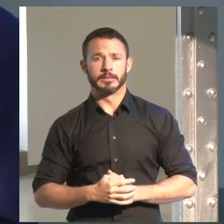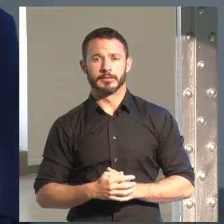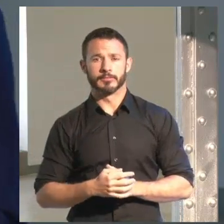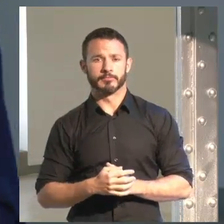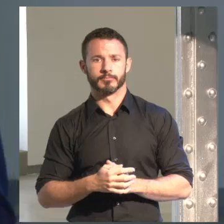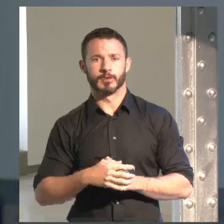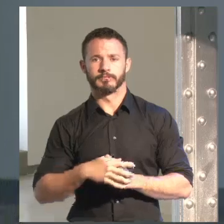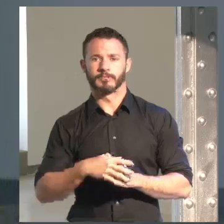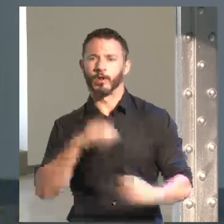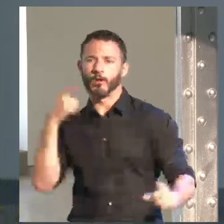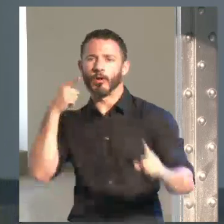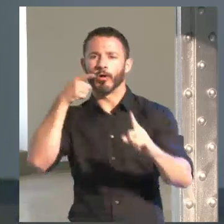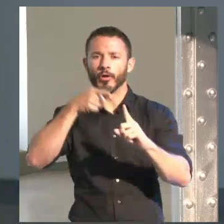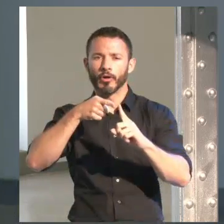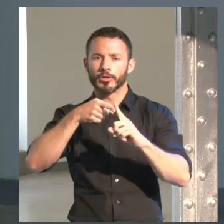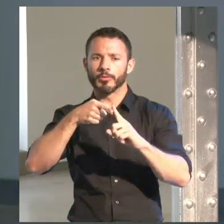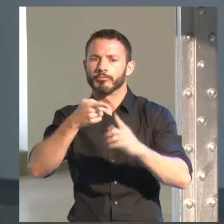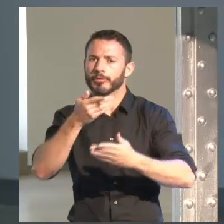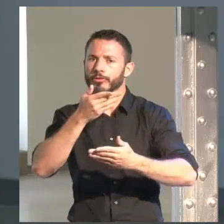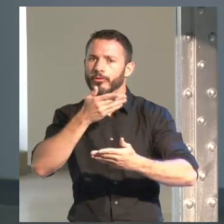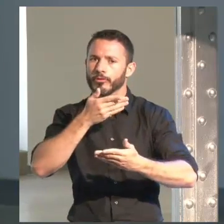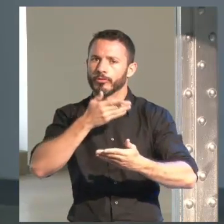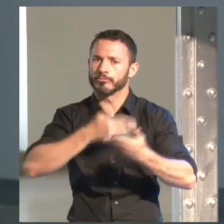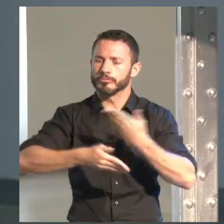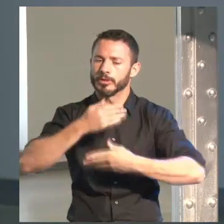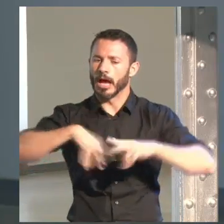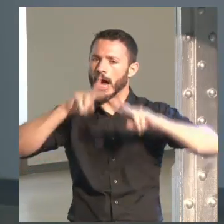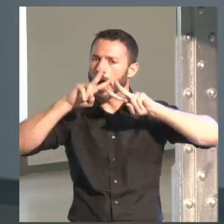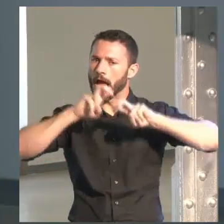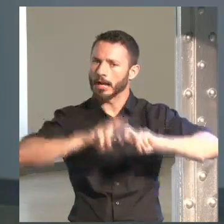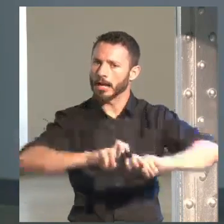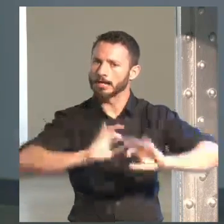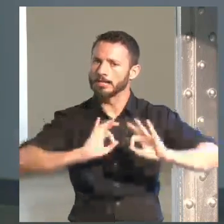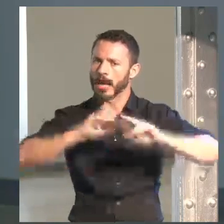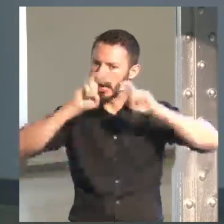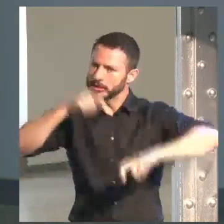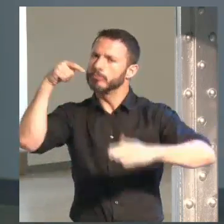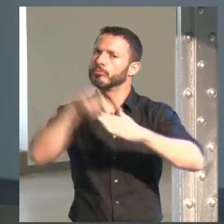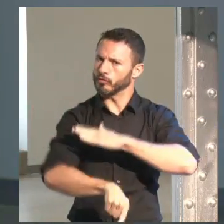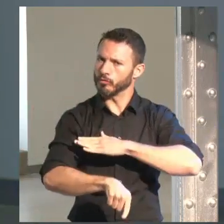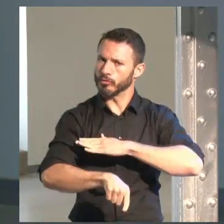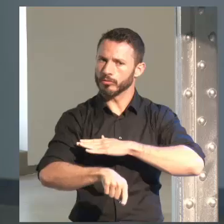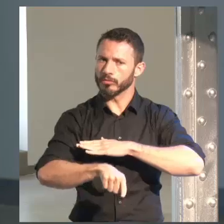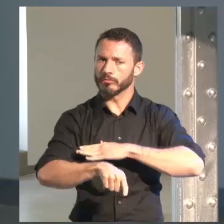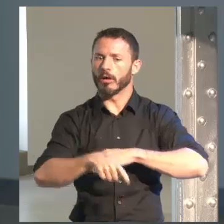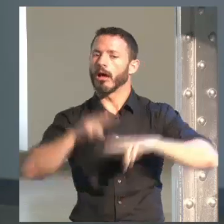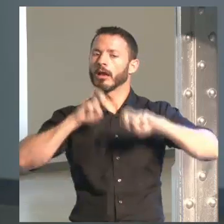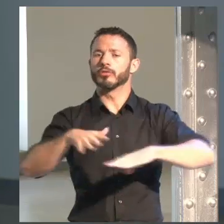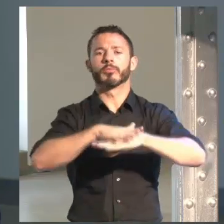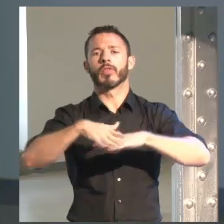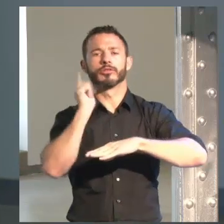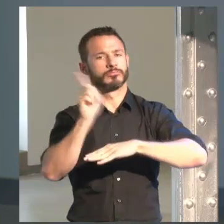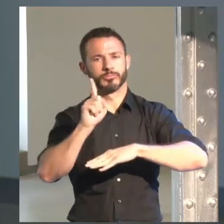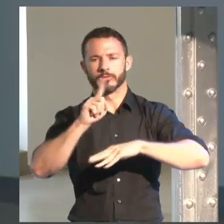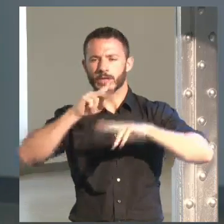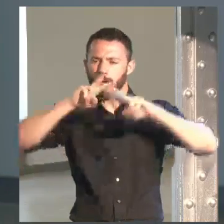la vocación de contribuir al análisis, y al análisis profundo, no solo al análisis superficial, de